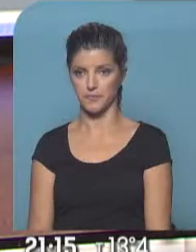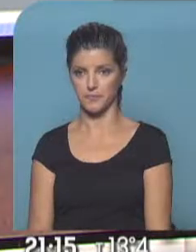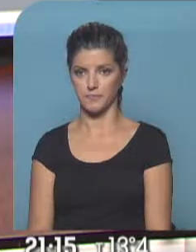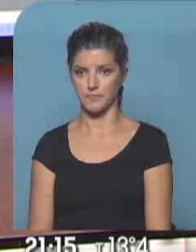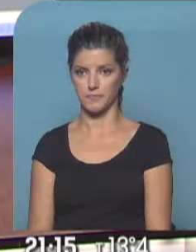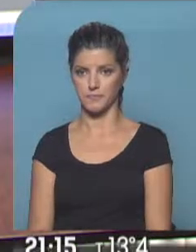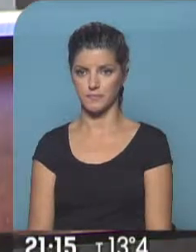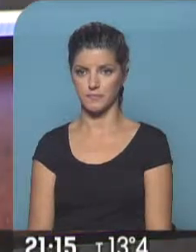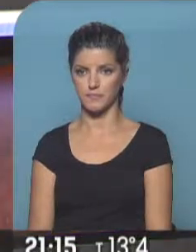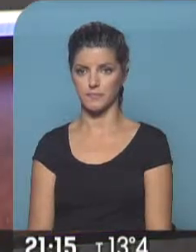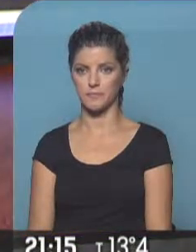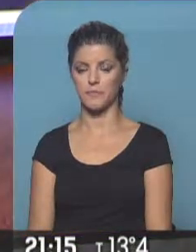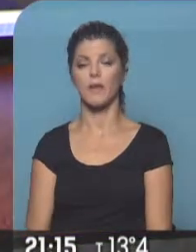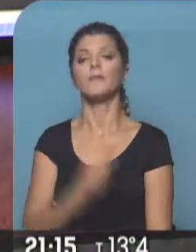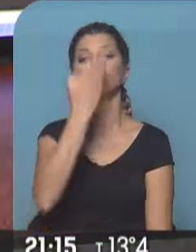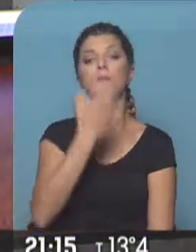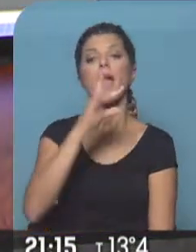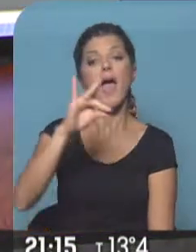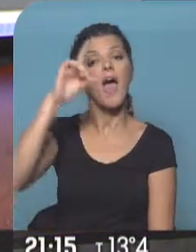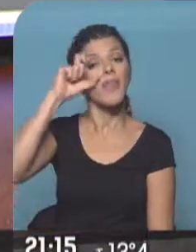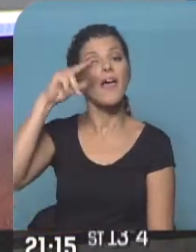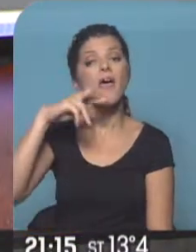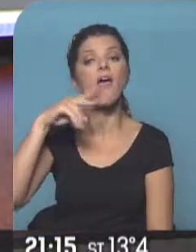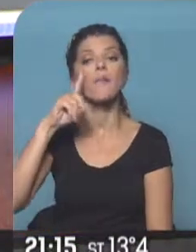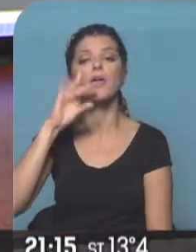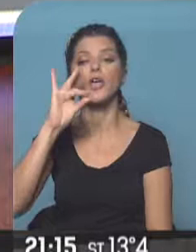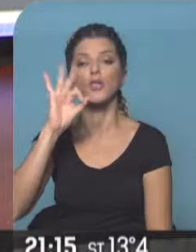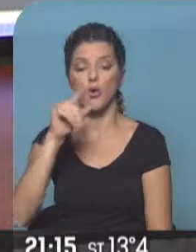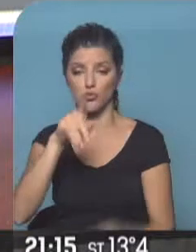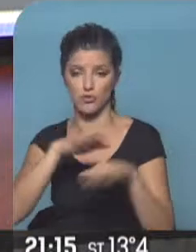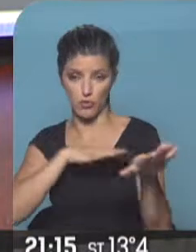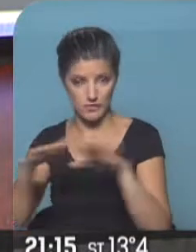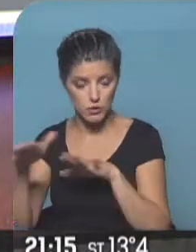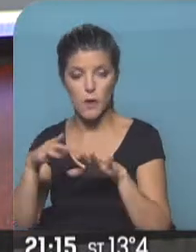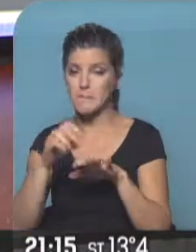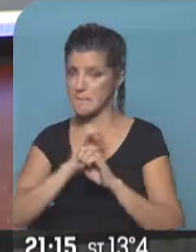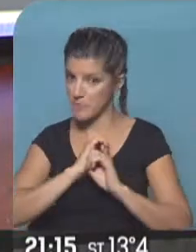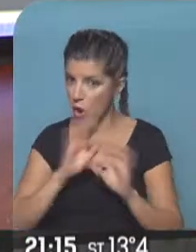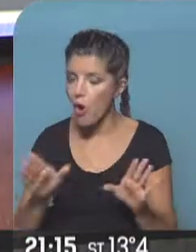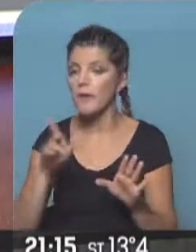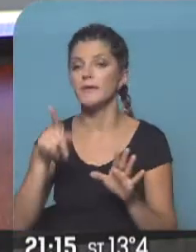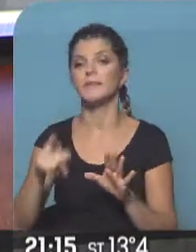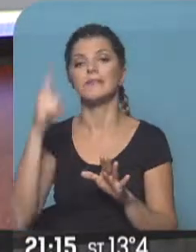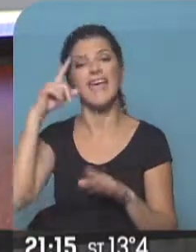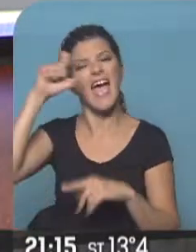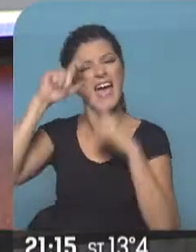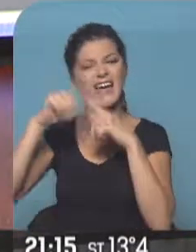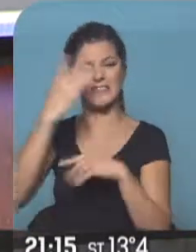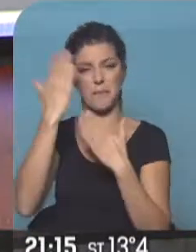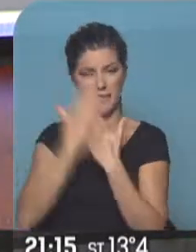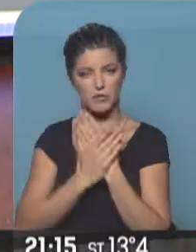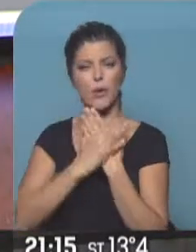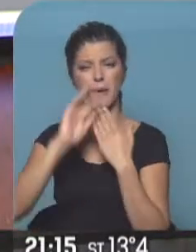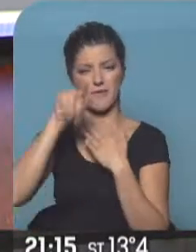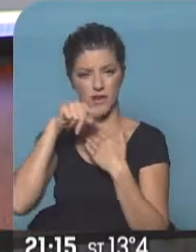se complicó aún más la situación judicial de Julio Devido, el exministro de Planificación de Cristina Kirchner, de Néstor Kirchner, actual